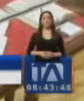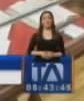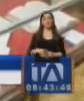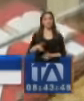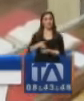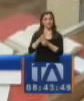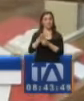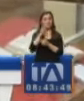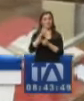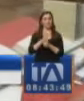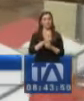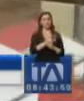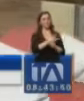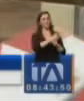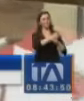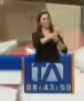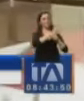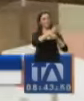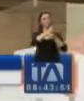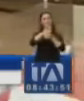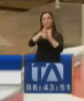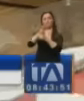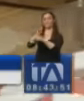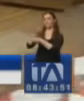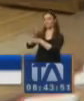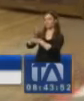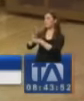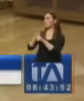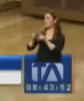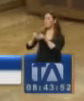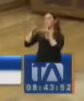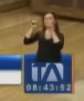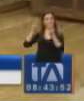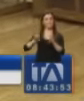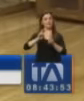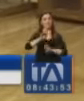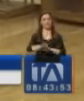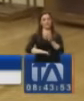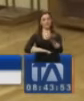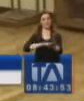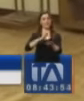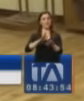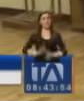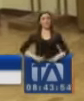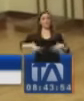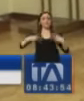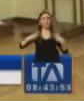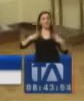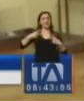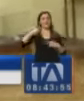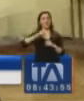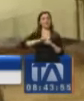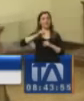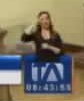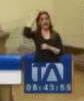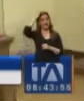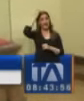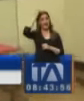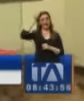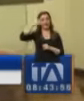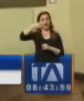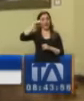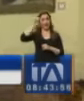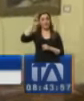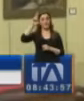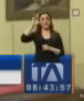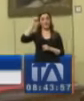compañero camarógrafo, hacen un recorrido de esta sala donde muestra diferentes etapas de la vida de Gabriel García Moreno, yo quiero que nos cuente sobre la biblioteca. Me he